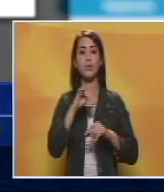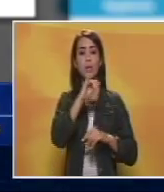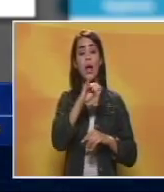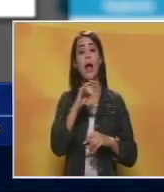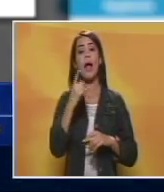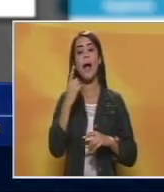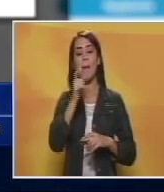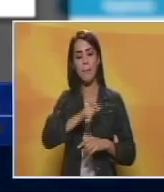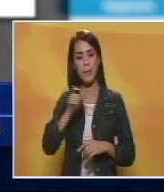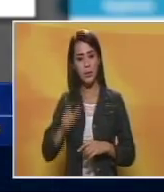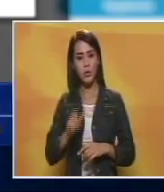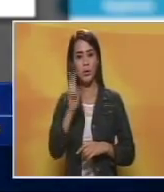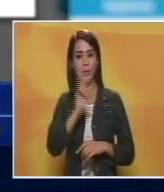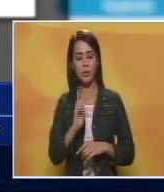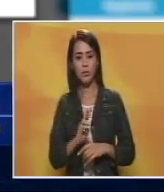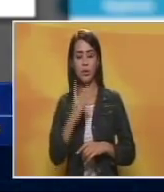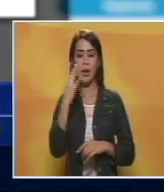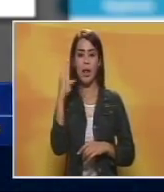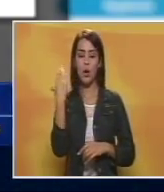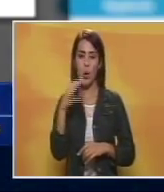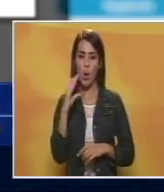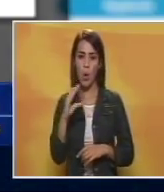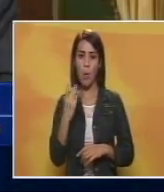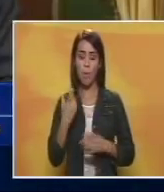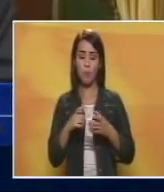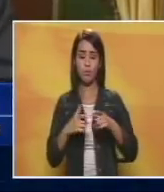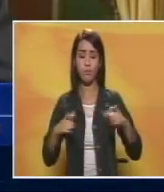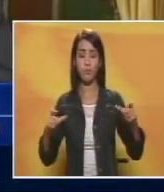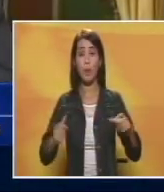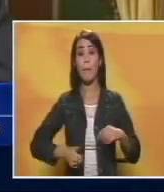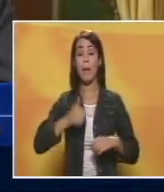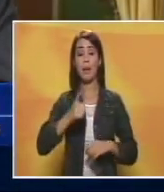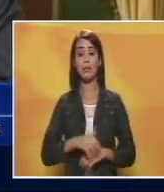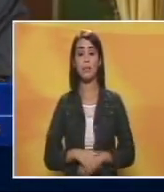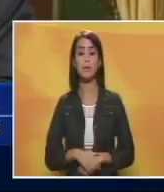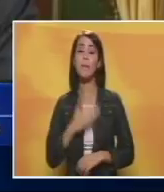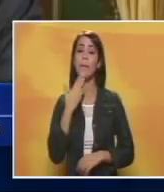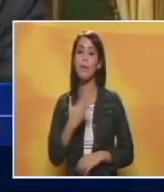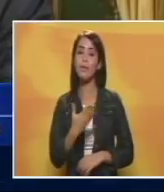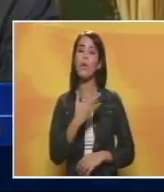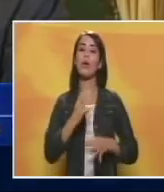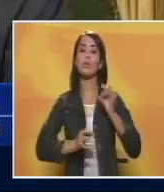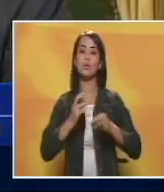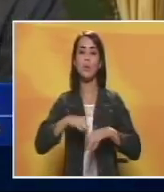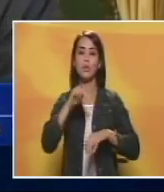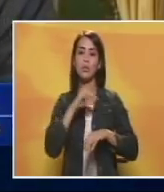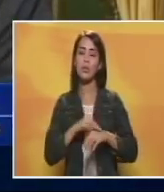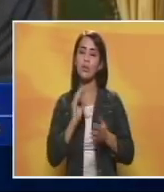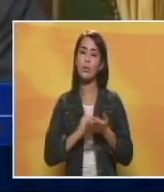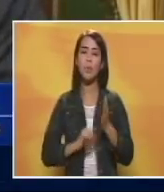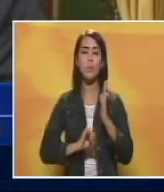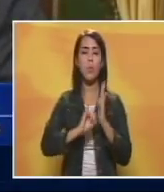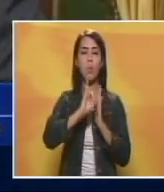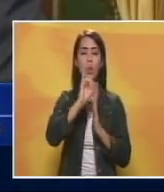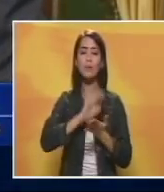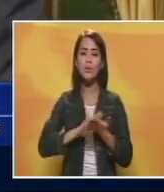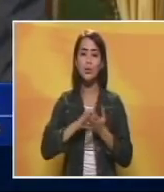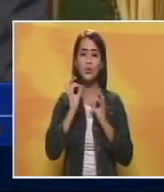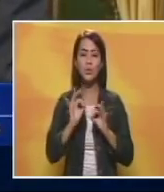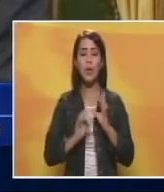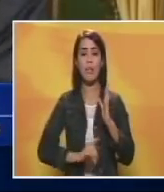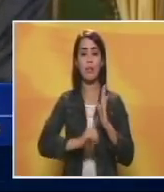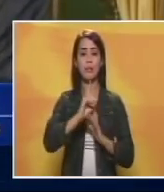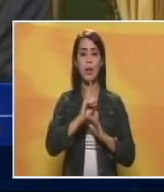Colombia continúa creciendo alarmantemente. Santos urgió al Ejecutivo Nacional a atajar la hiperinflación y comenzar a